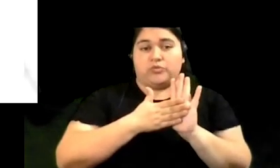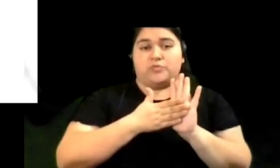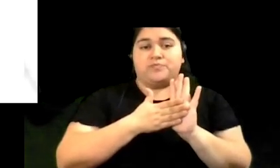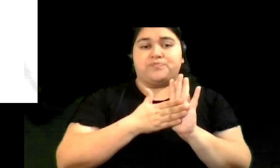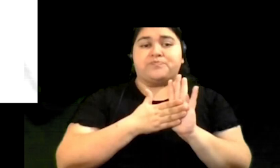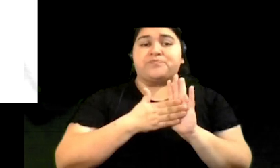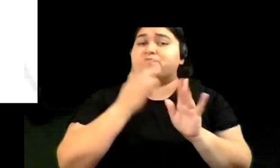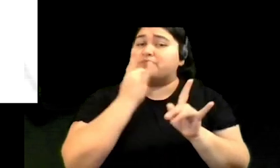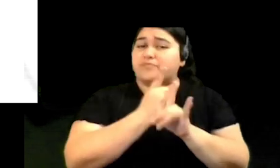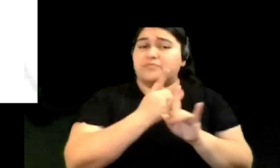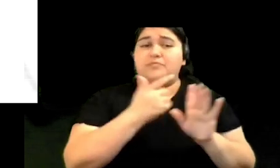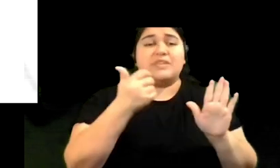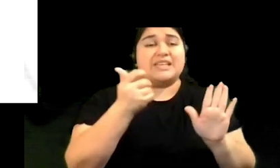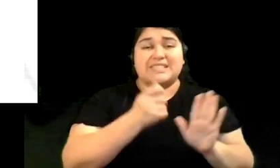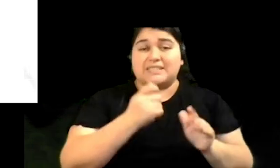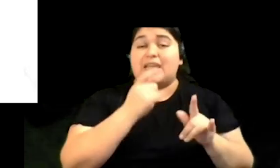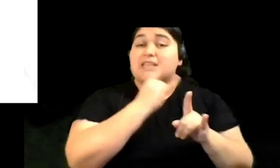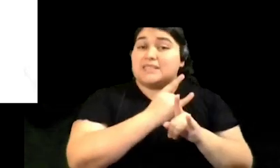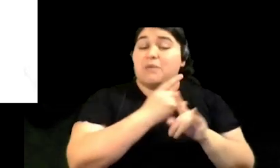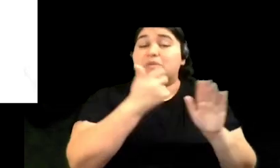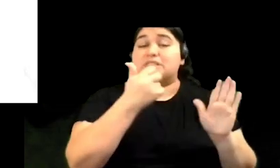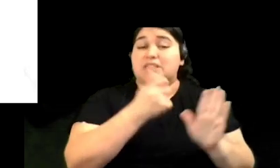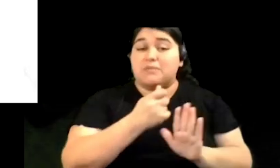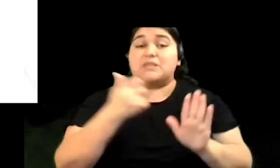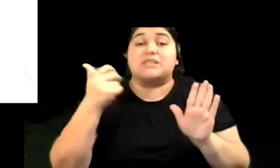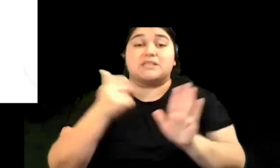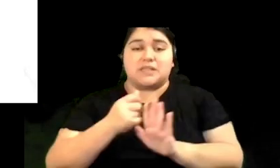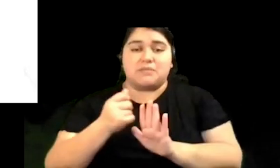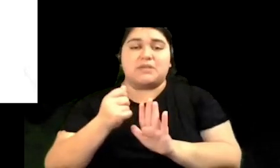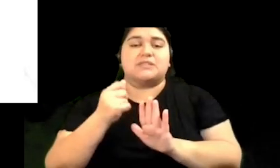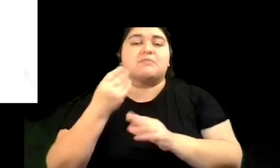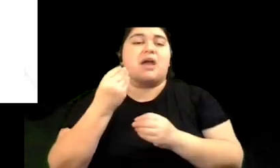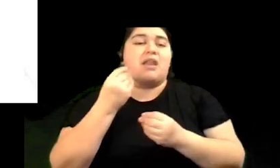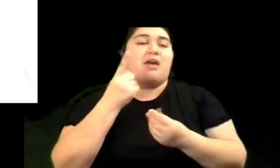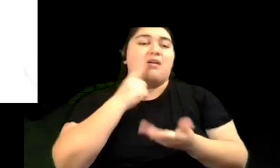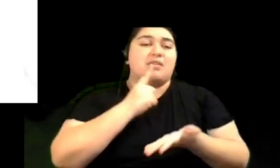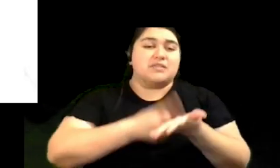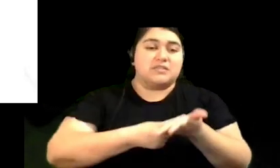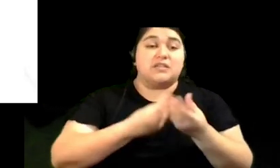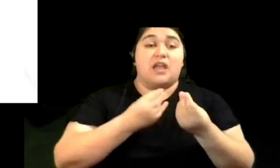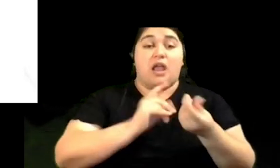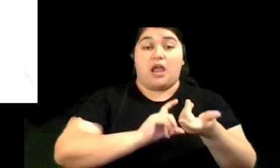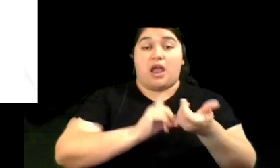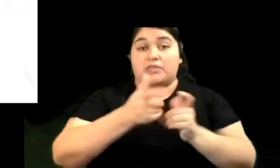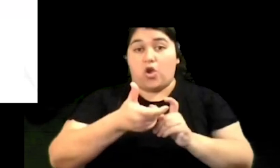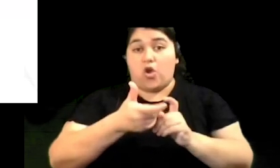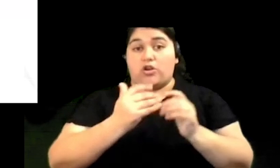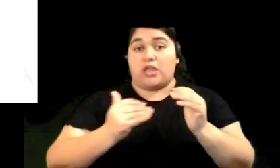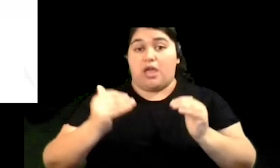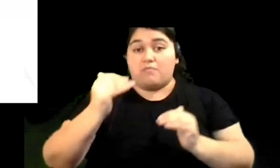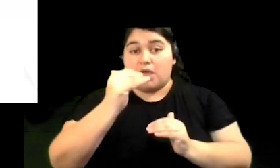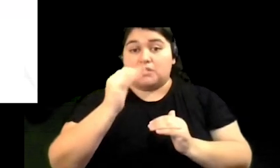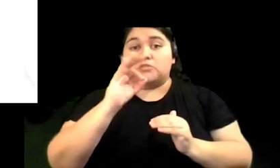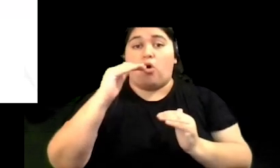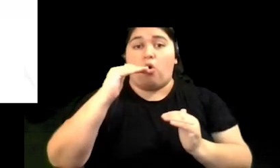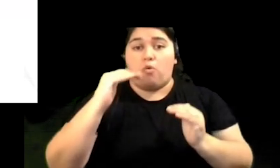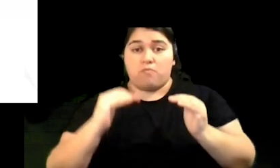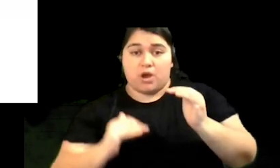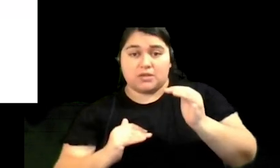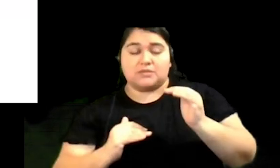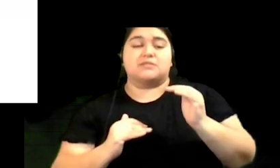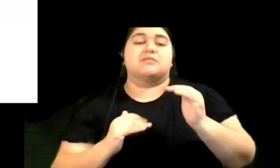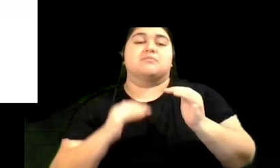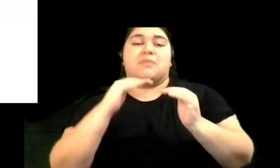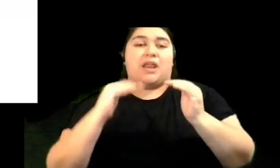cada 6 meses, para determinar si cambia de categoría, ya sea en más o en menos,